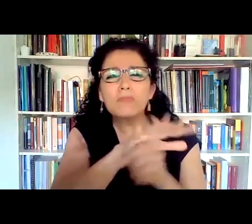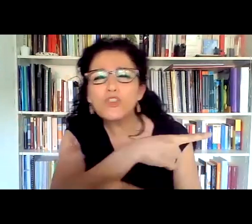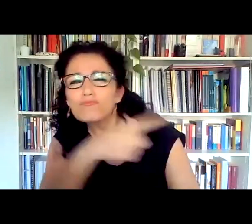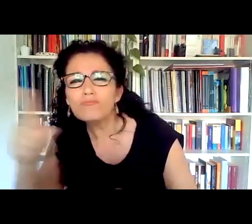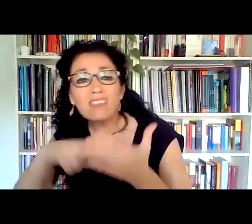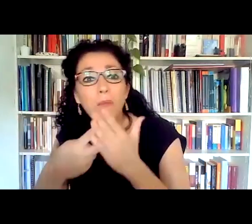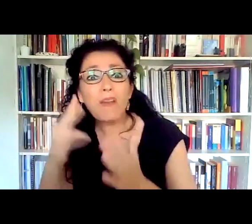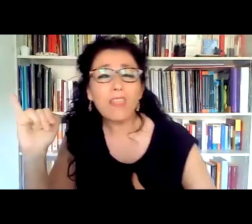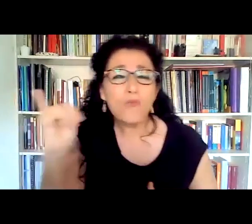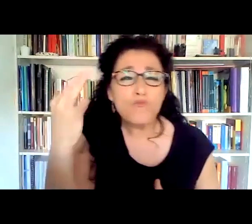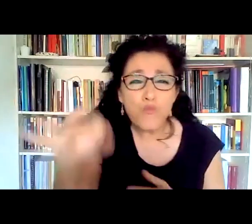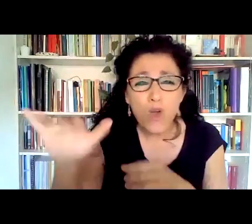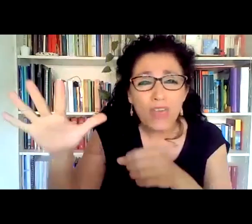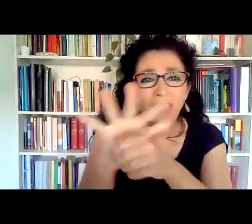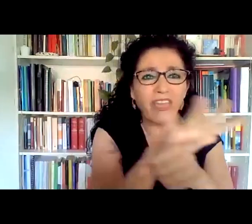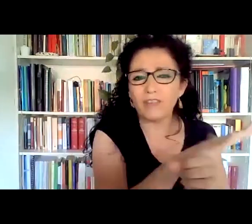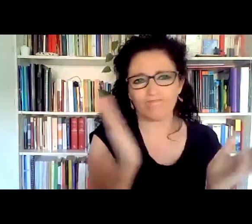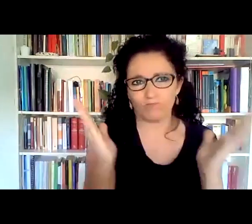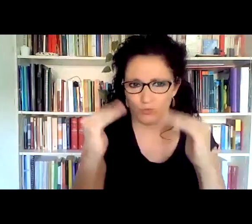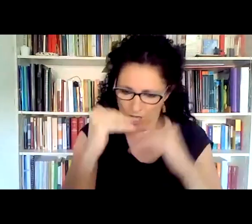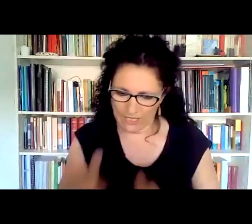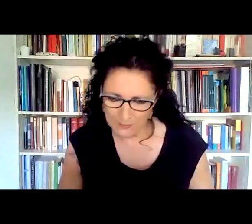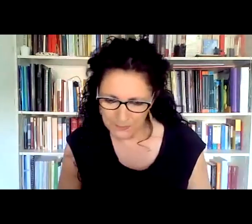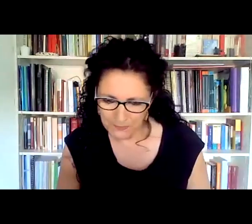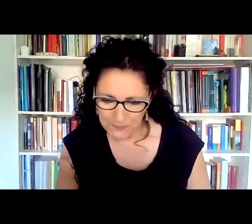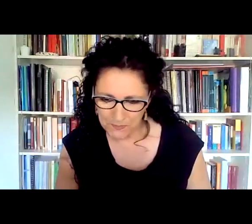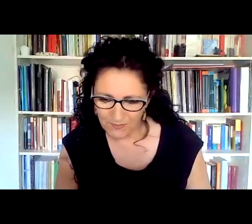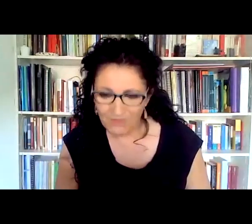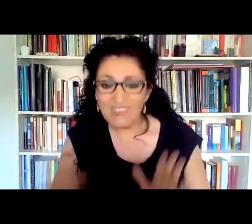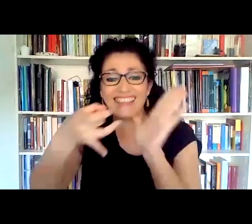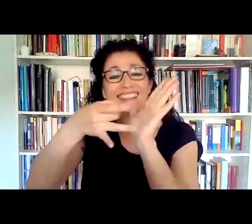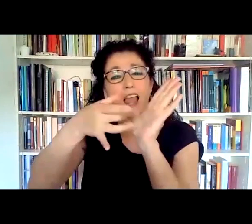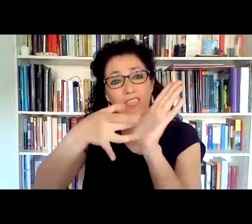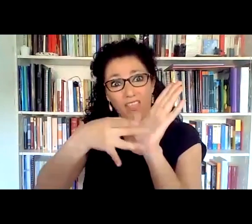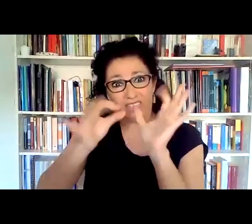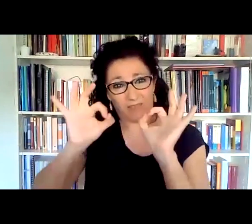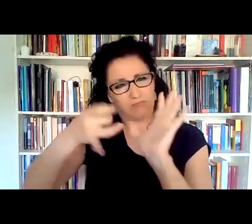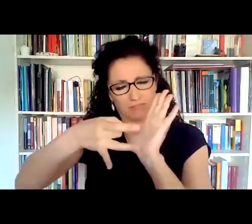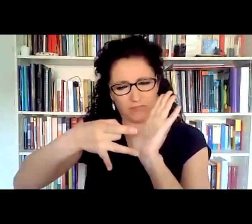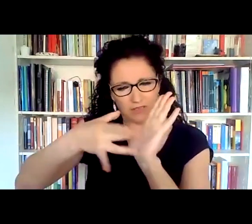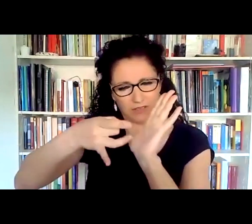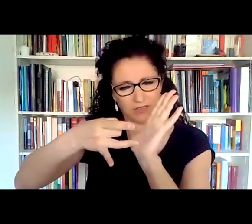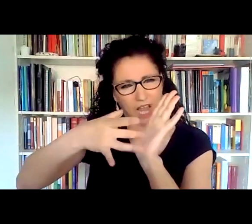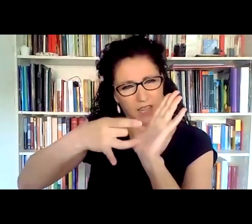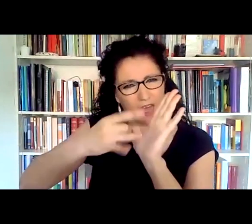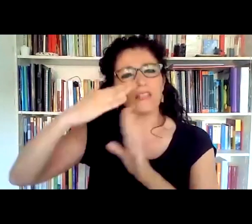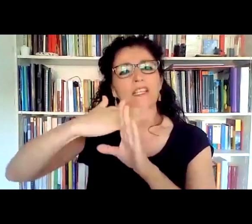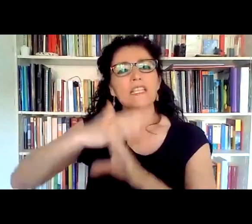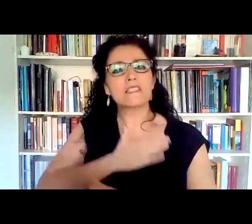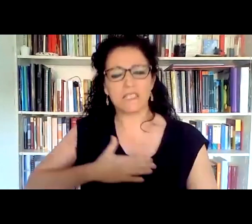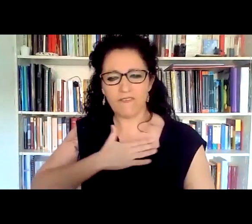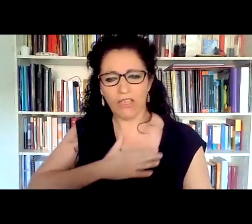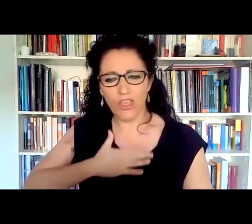44,4% opina que no se cubre todos los servicios en todos los ámbitos de uso y que la